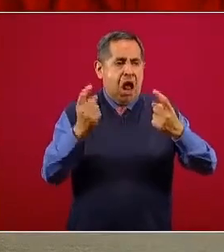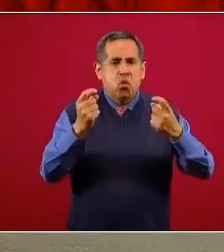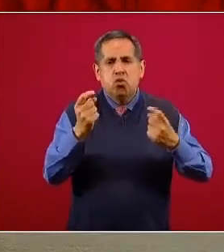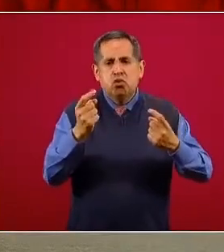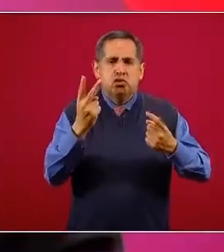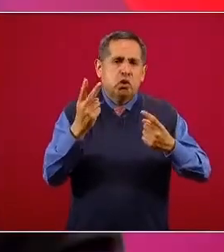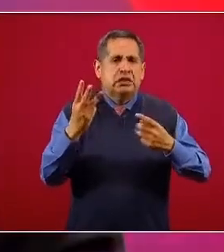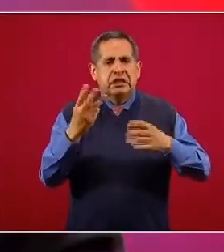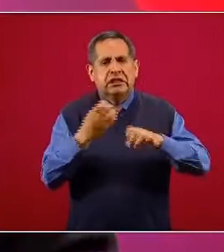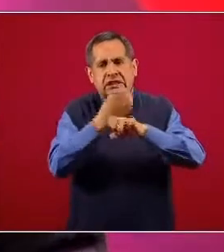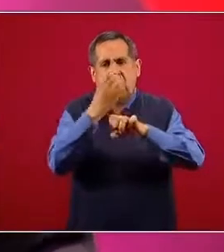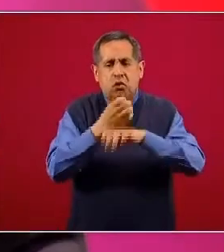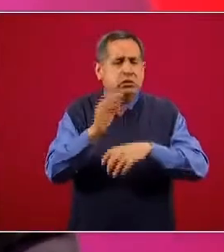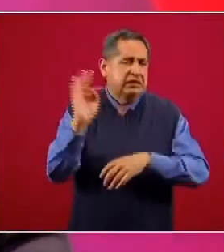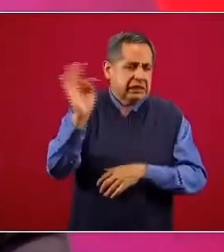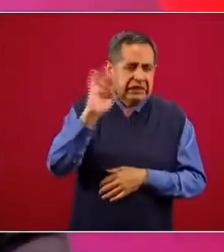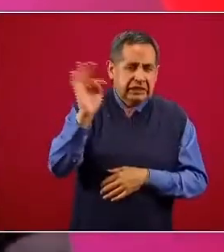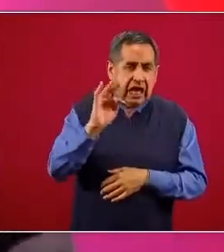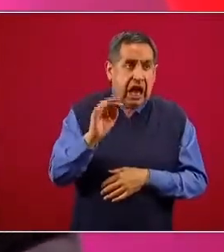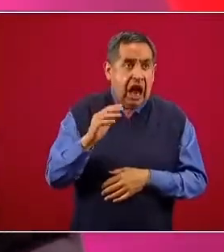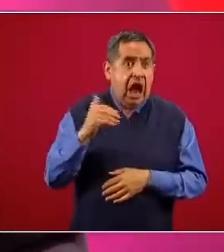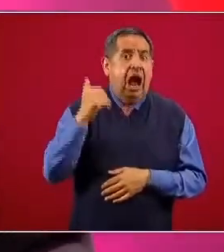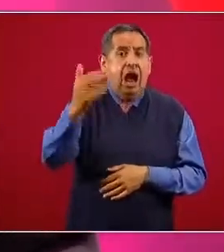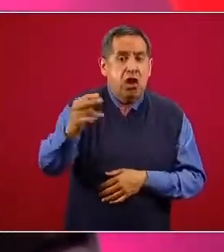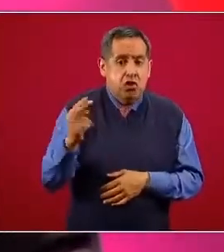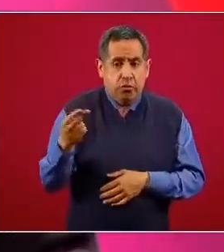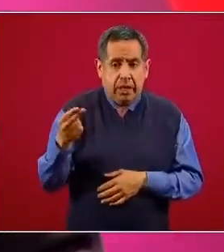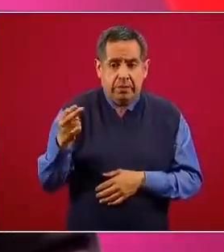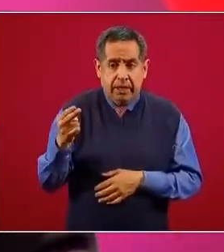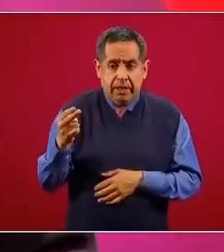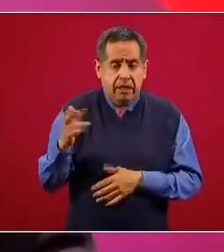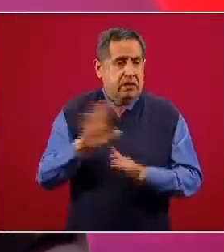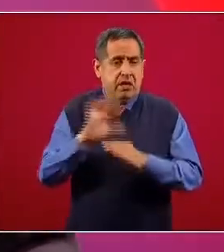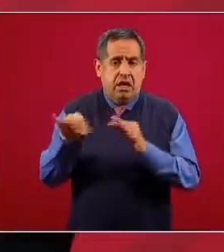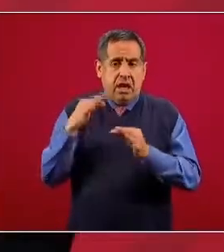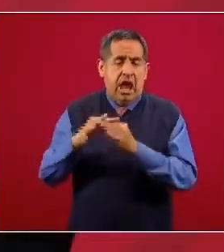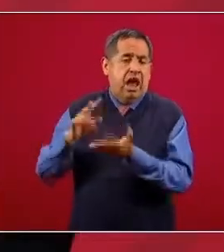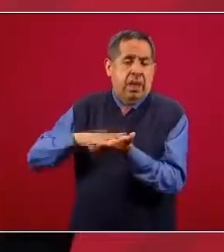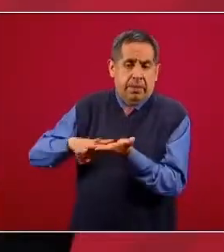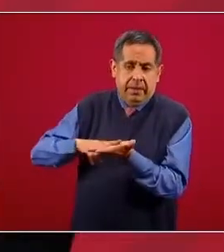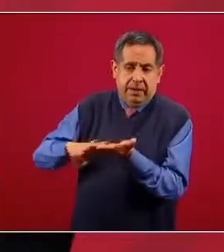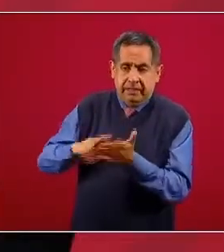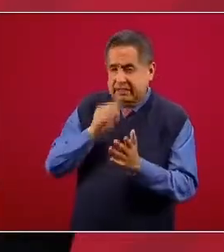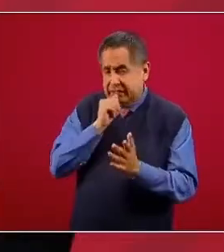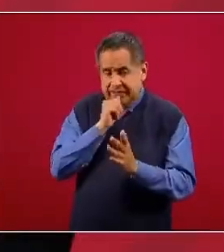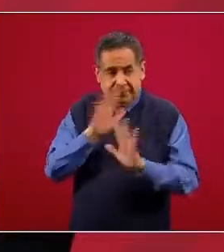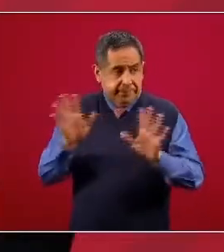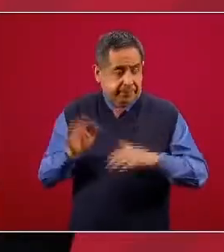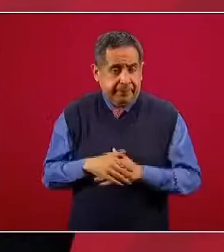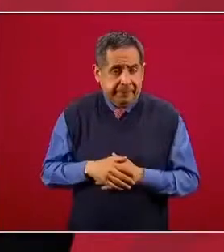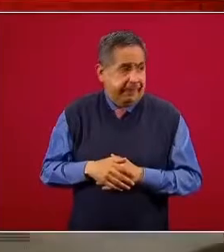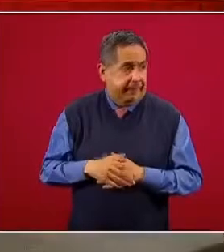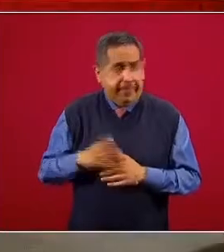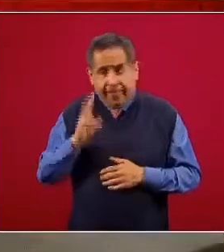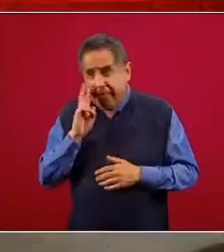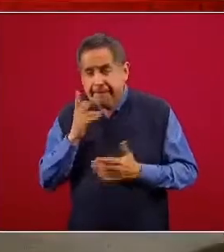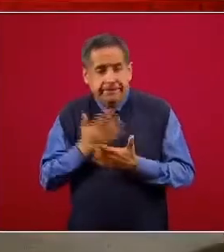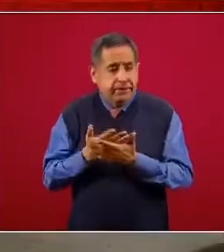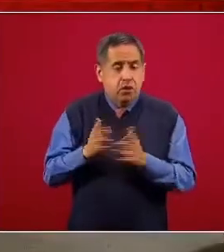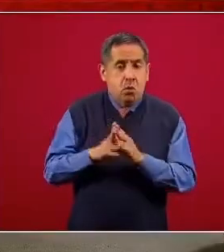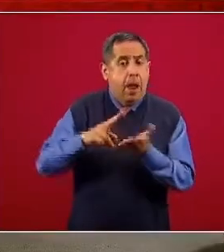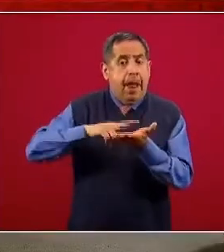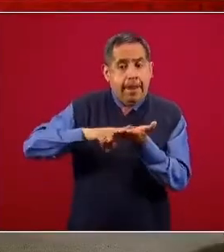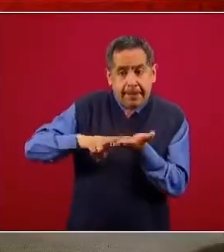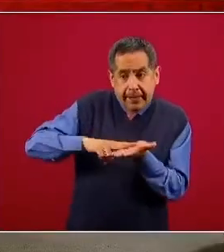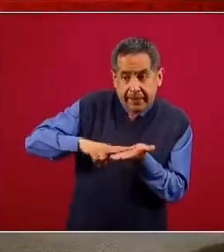3 estados que posiblemente se irían hasta noviembre para llegar al semáforo verde. En la medida en que empiecen a estar los semáforos en